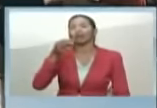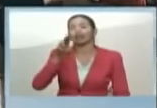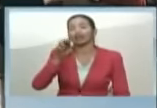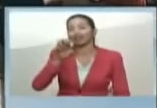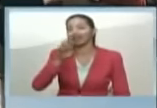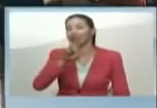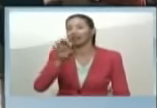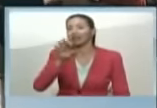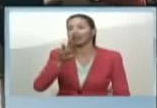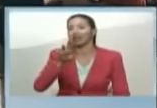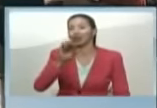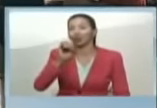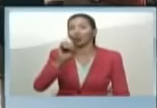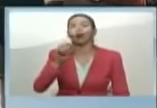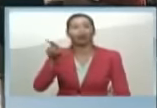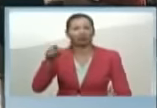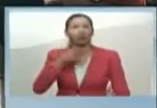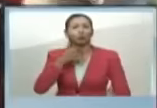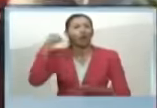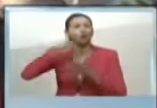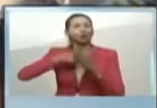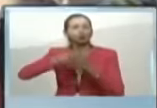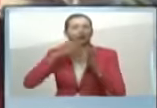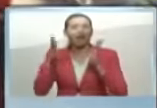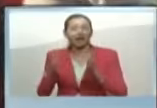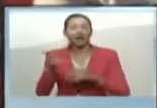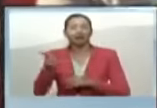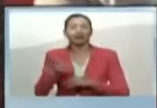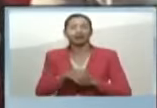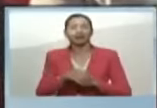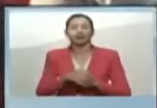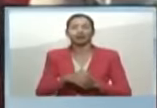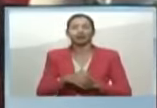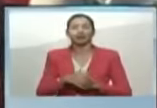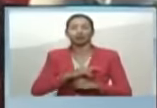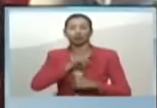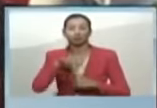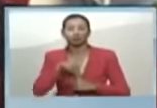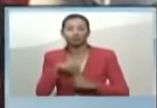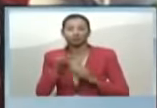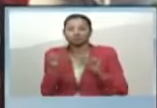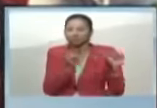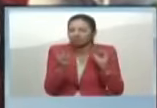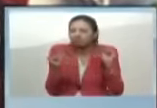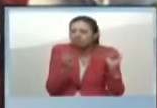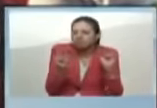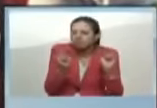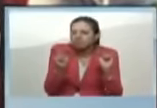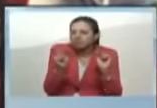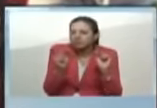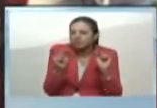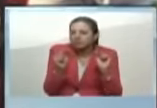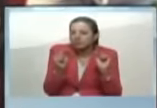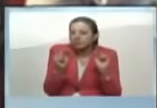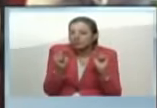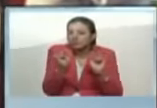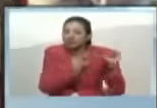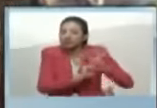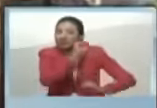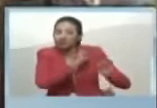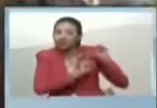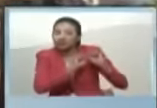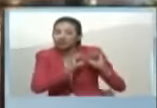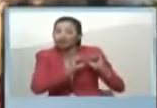pastora. Guerrero y subversivo. Nosotros allí conspiramos contra la conspiración